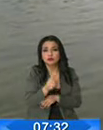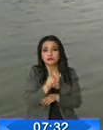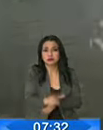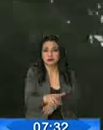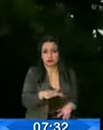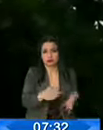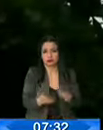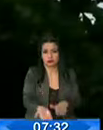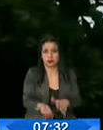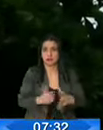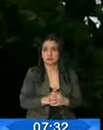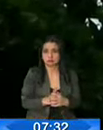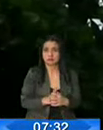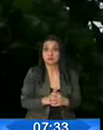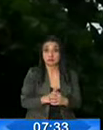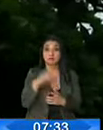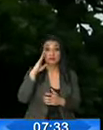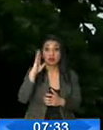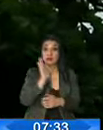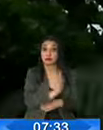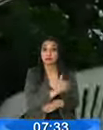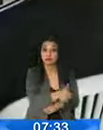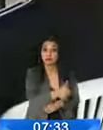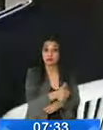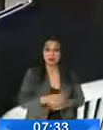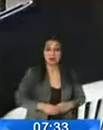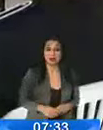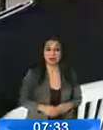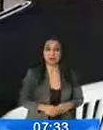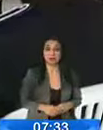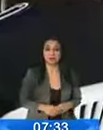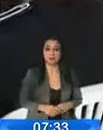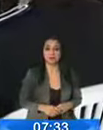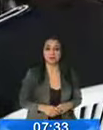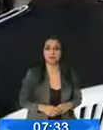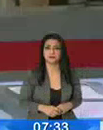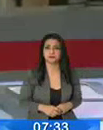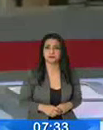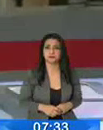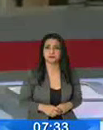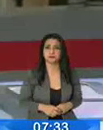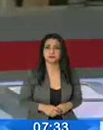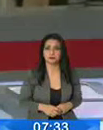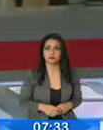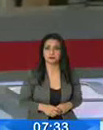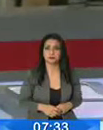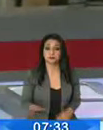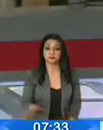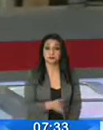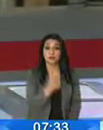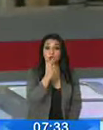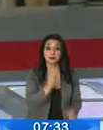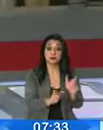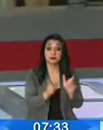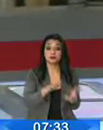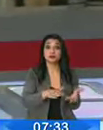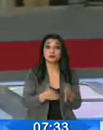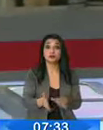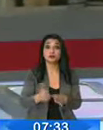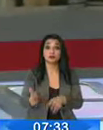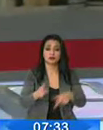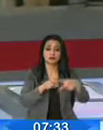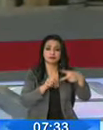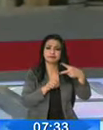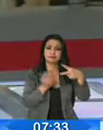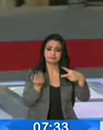a un servidor policial, informó Jorge Escobar. Dos muertes violentas se registraron este fin